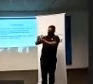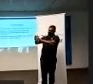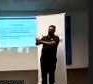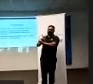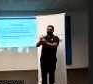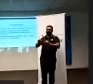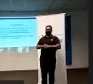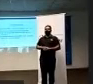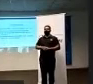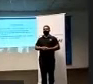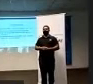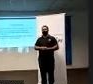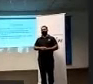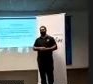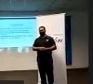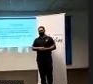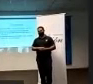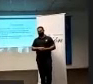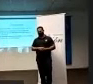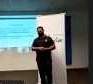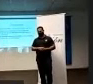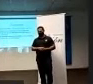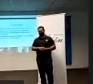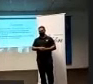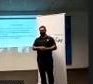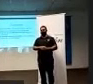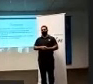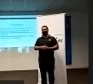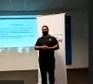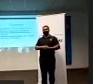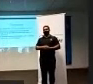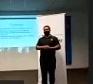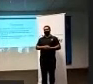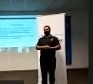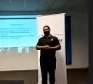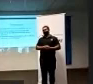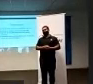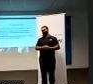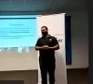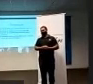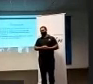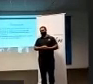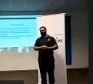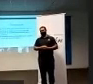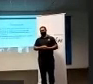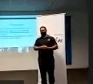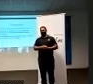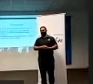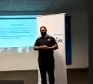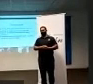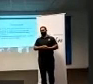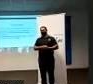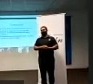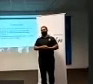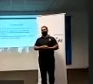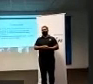En cuanto a las conclusiones, la vacuna posee buen perfil de eficacia y seguridad. Los efectos adversos fueron mayormente leves a moderados. El